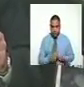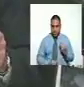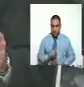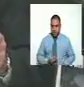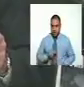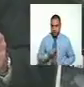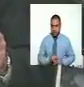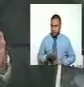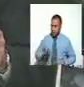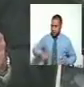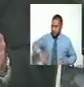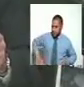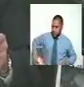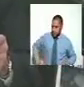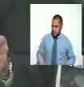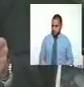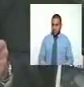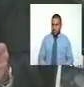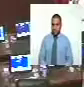de retroceso.